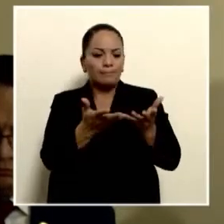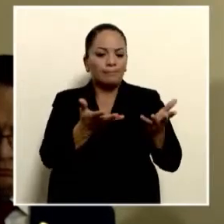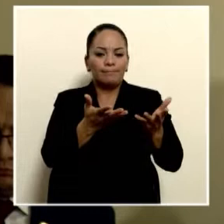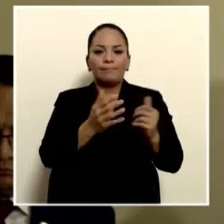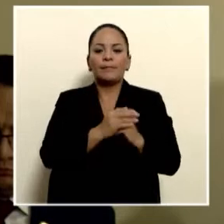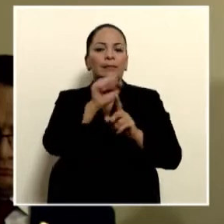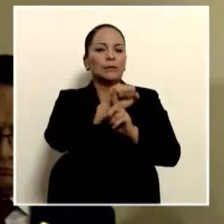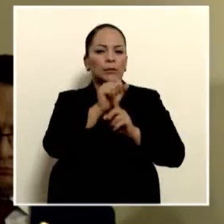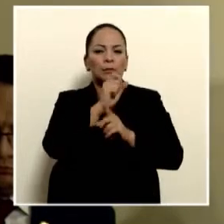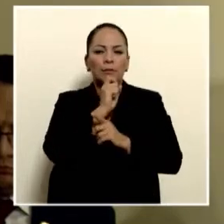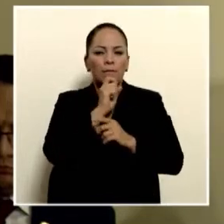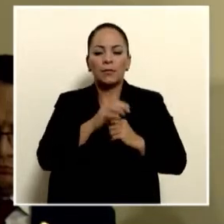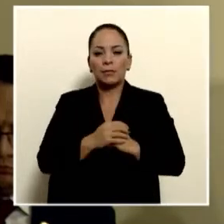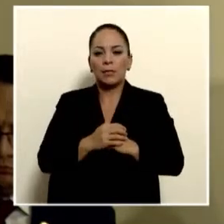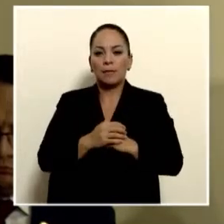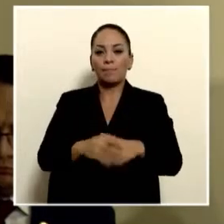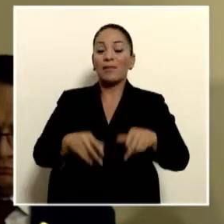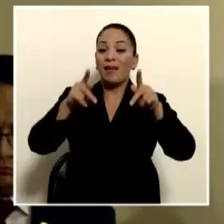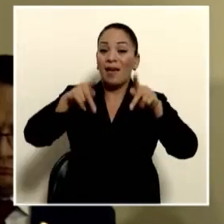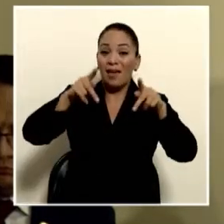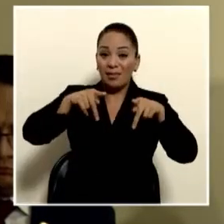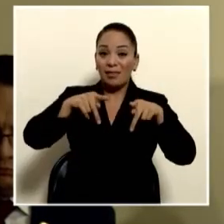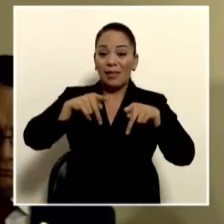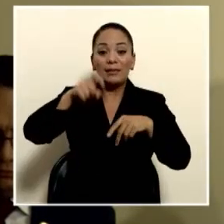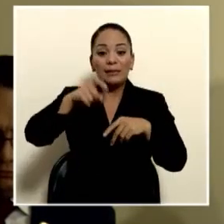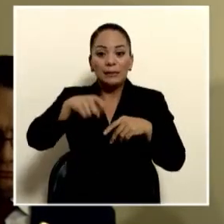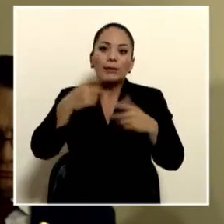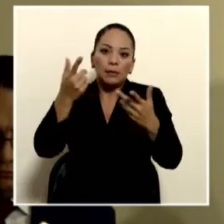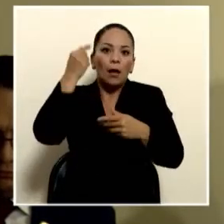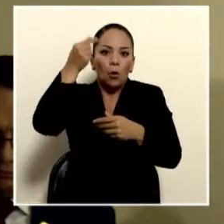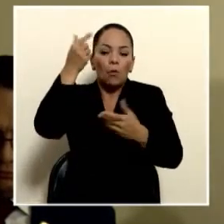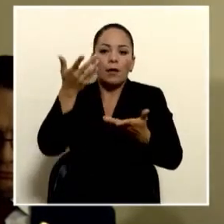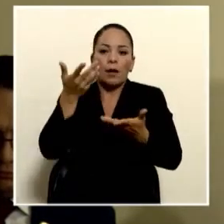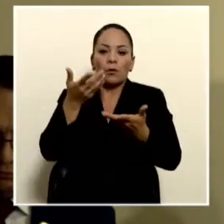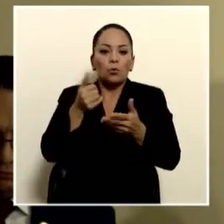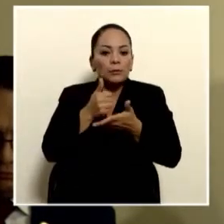y la gente que necesita que el Estado continúe